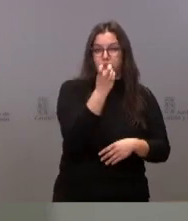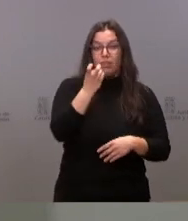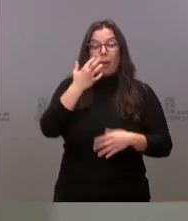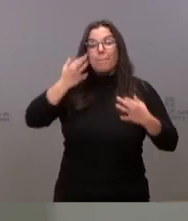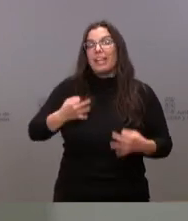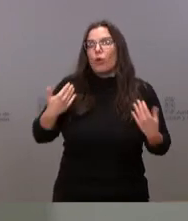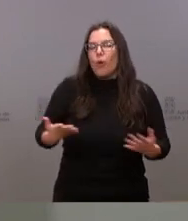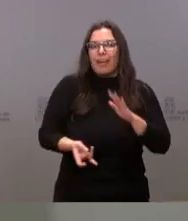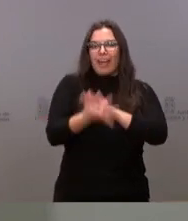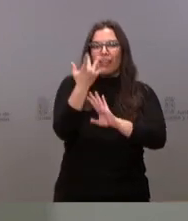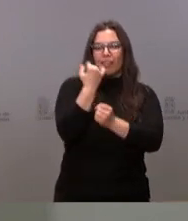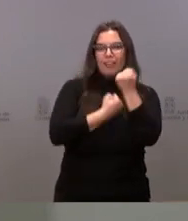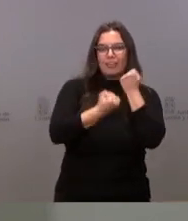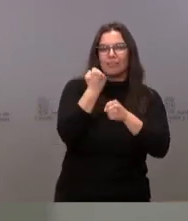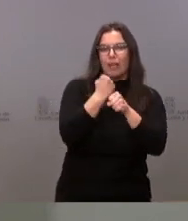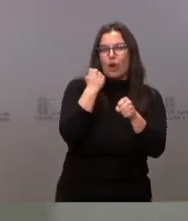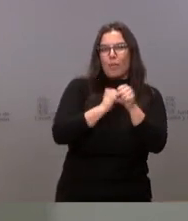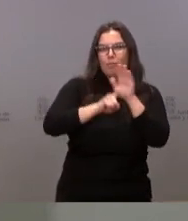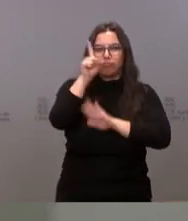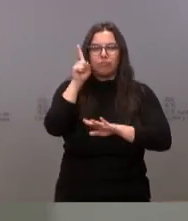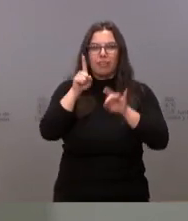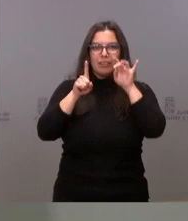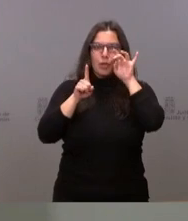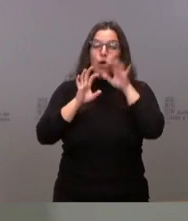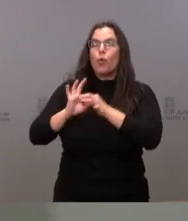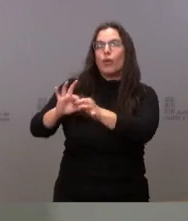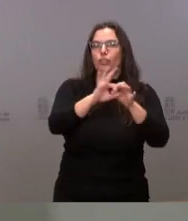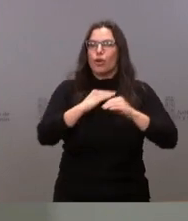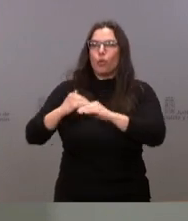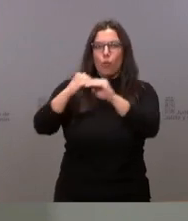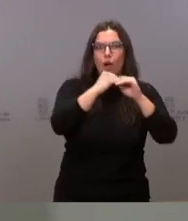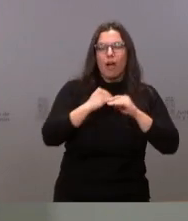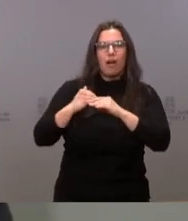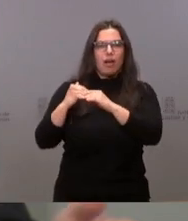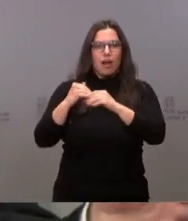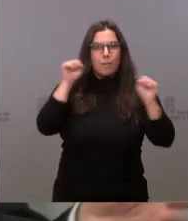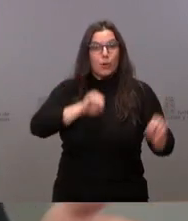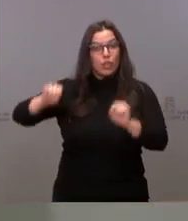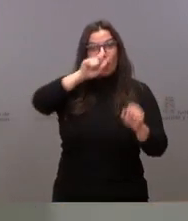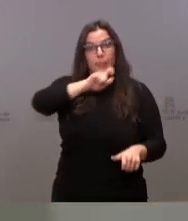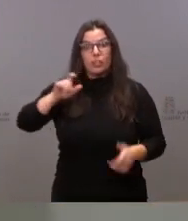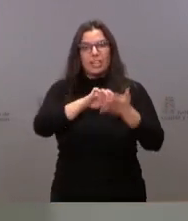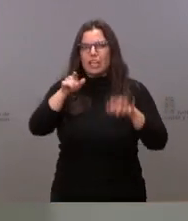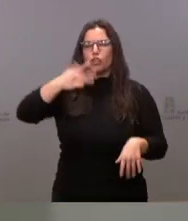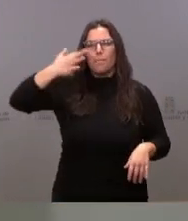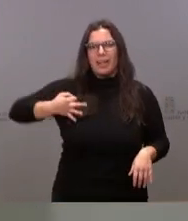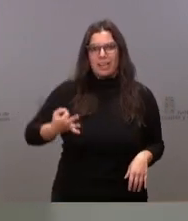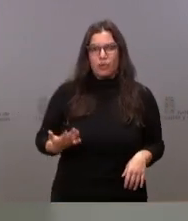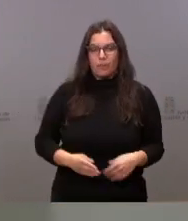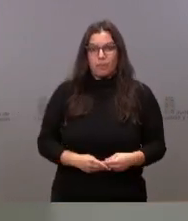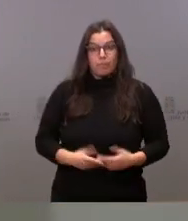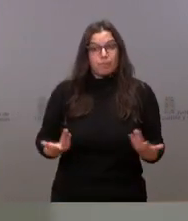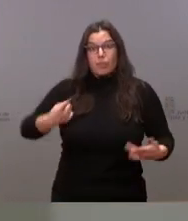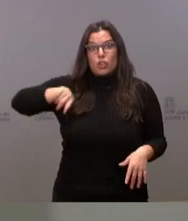empleo, la cohesión territorial y la igualdad, la protección de las personas de Castilla y León. No podemos poner